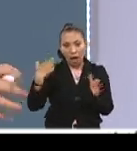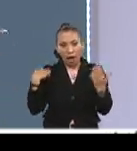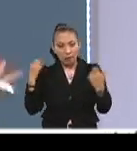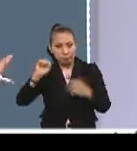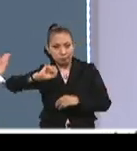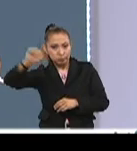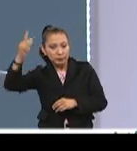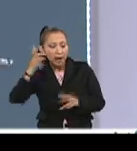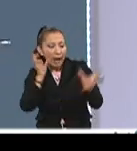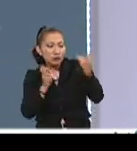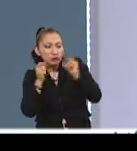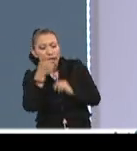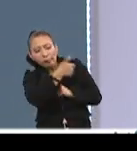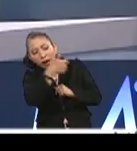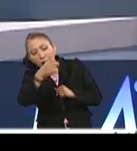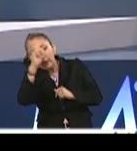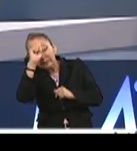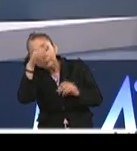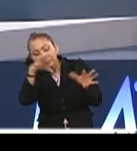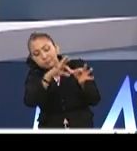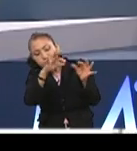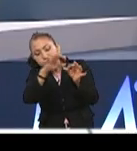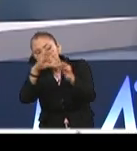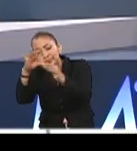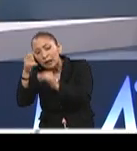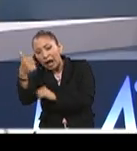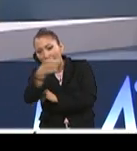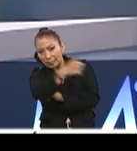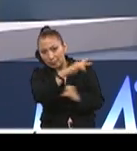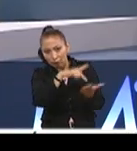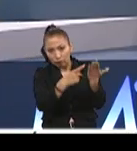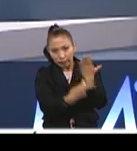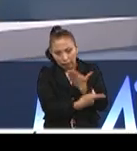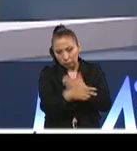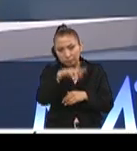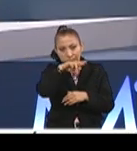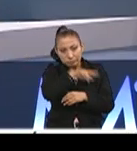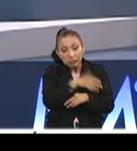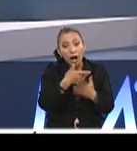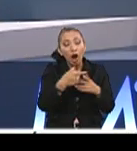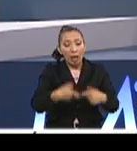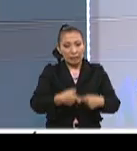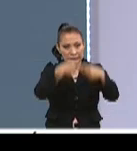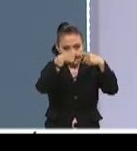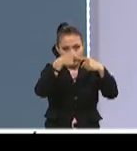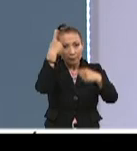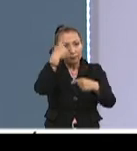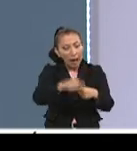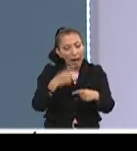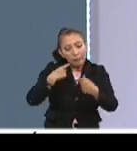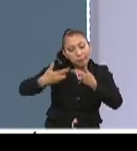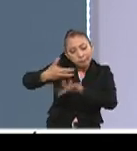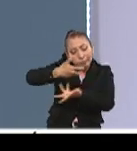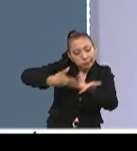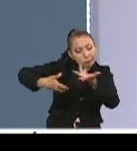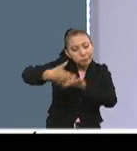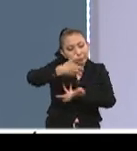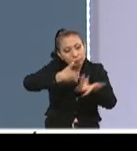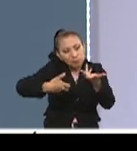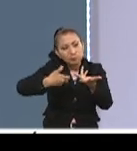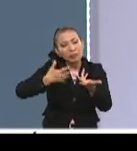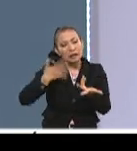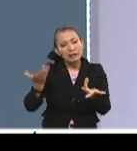perdón, ya escucharon pues la sustancia de lo que tienen que escuchar de estos proyectos. Vamos a ir a un corte para deliberar un poco